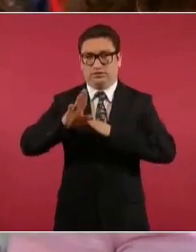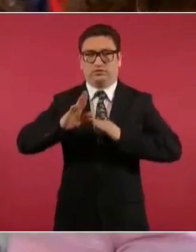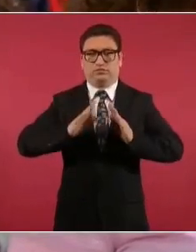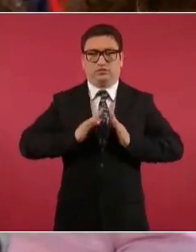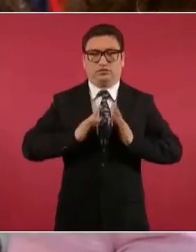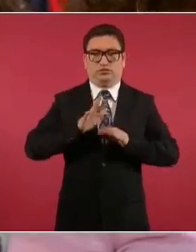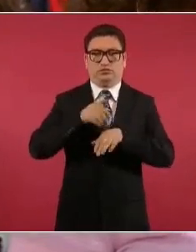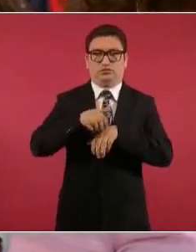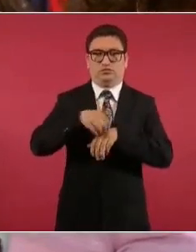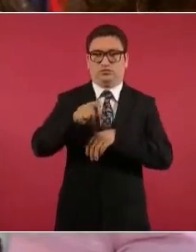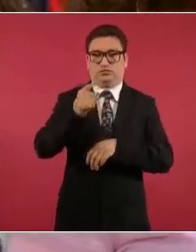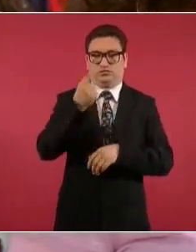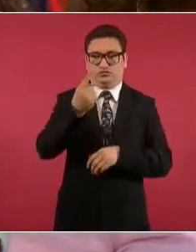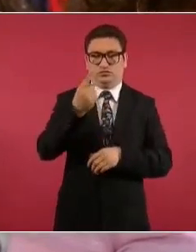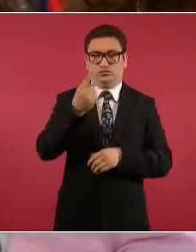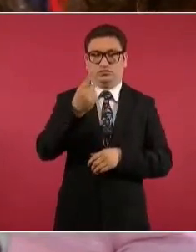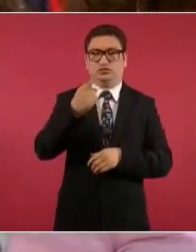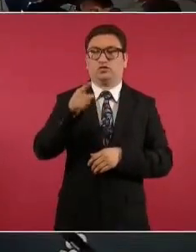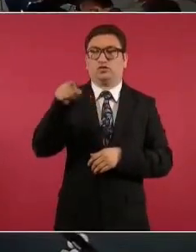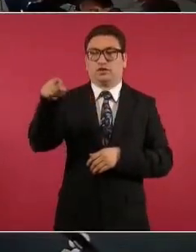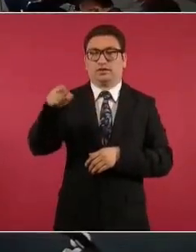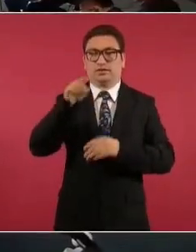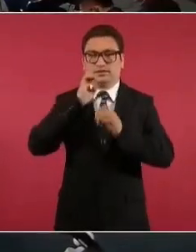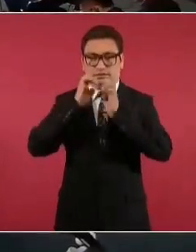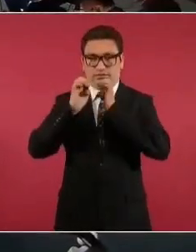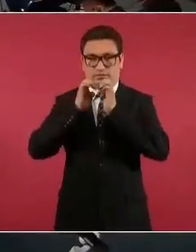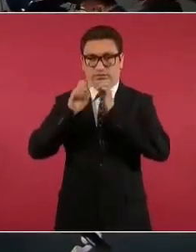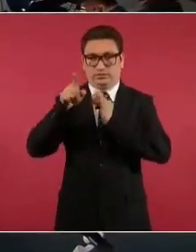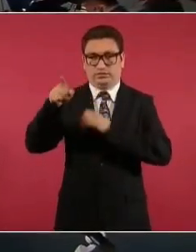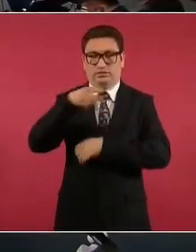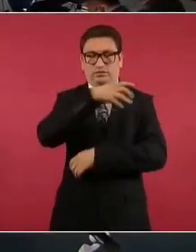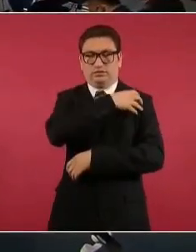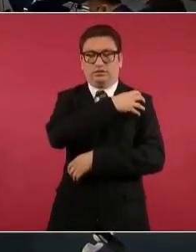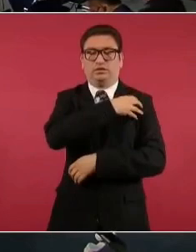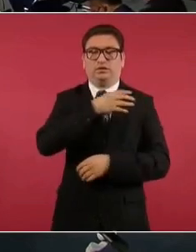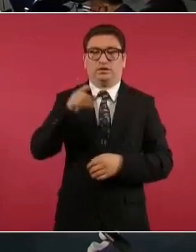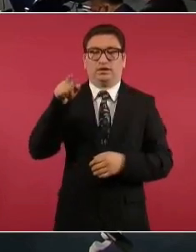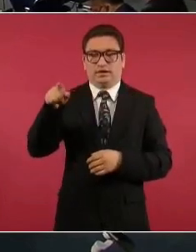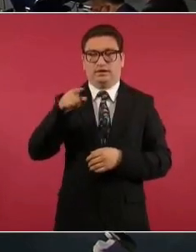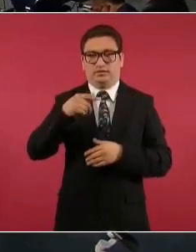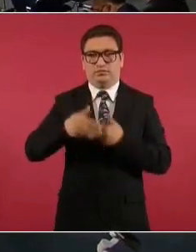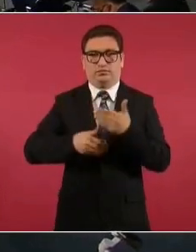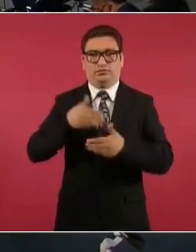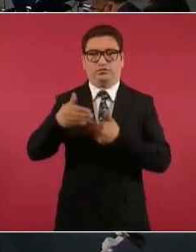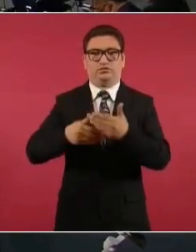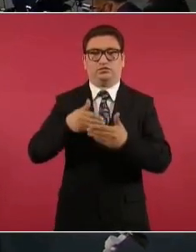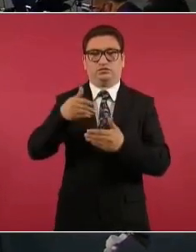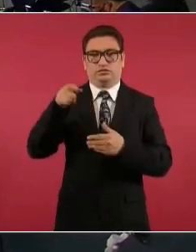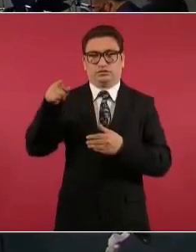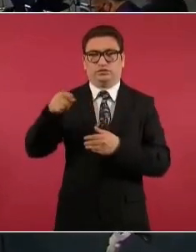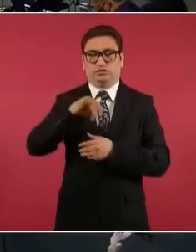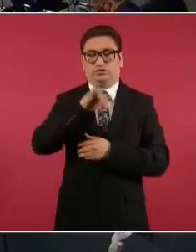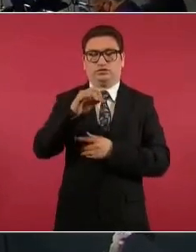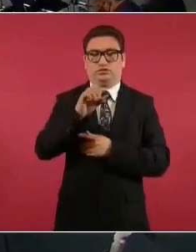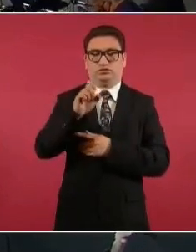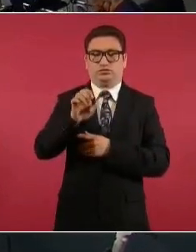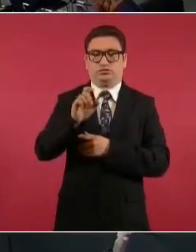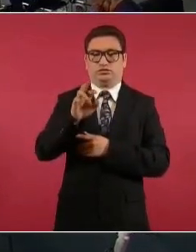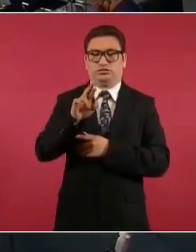militar número uno y entrevistara al general que está en proceso, José Rodríguez